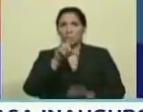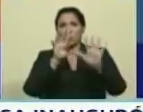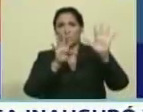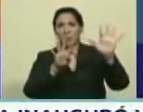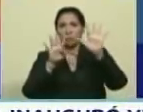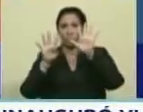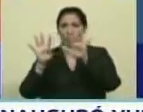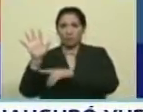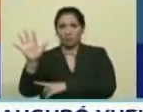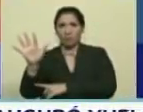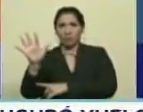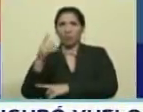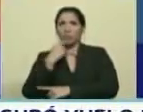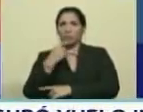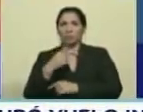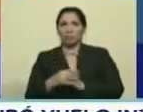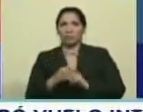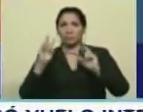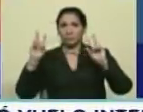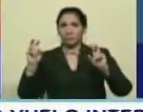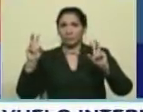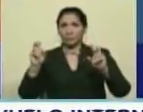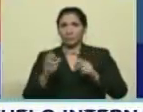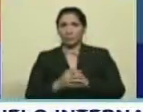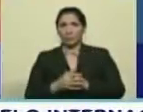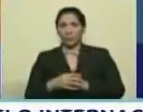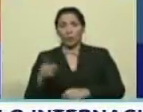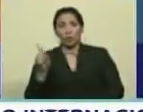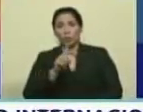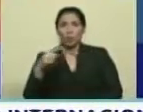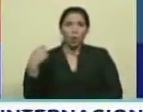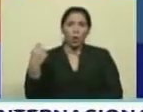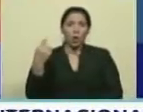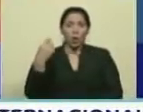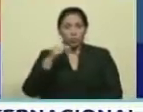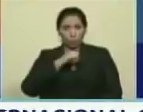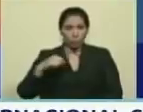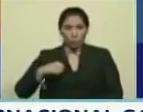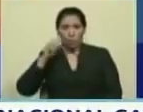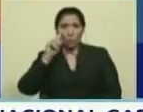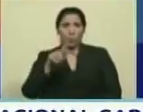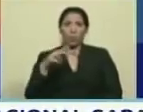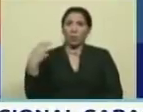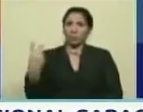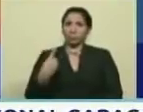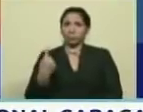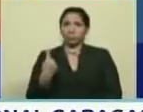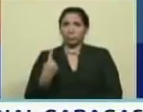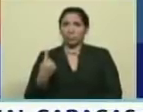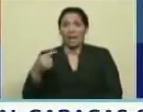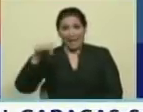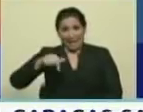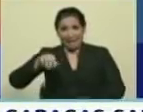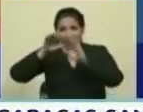1995, y cito: No somos simples espectadores. Este mundo es también nuestro mundo. Nadie puede